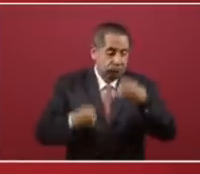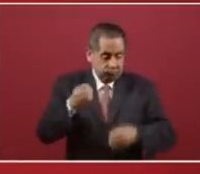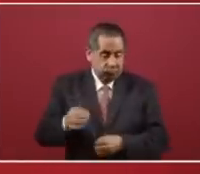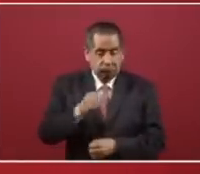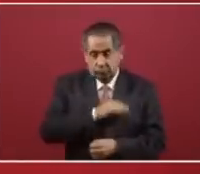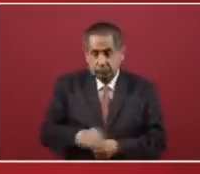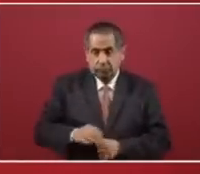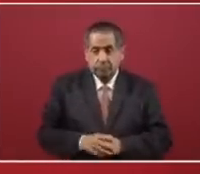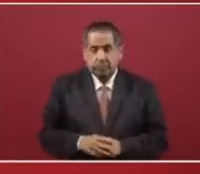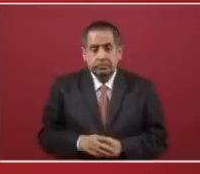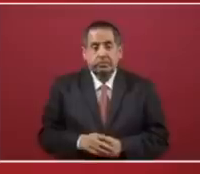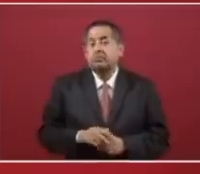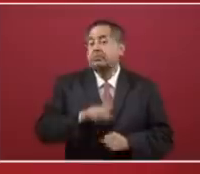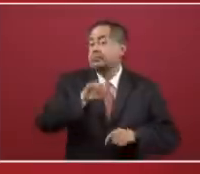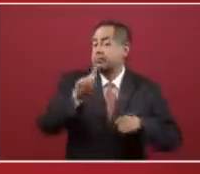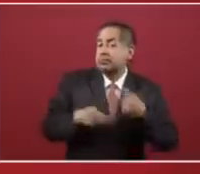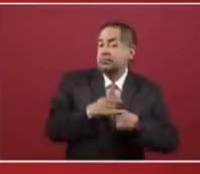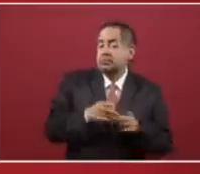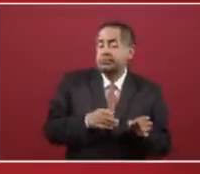y se modificó